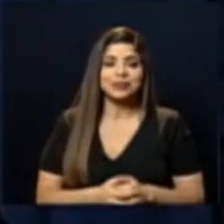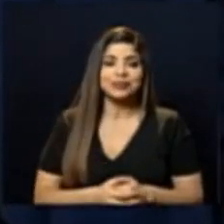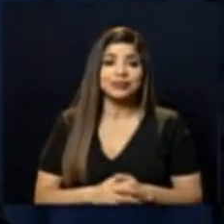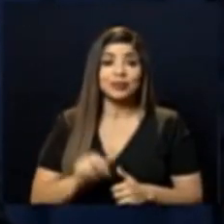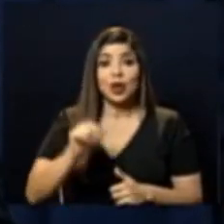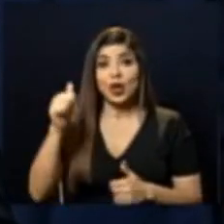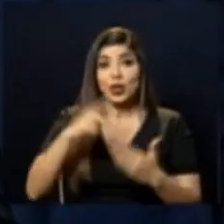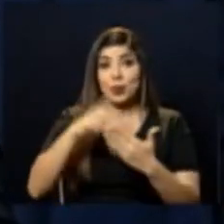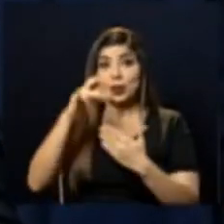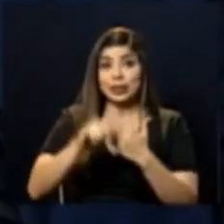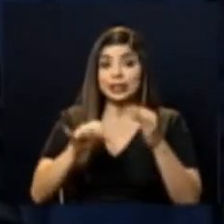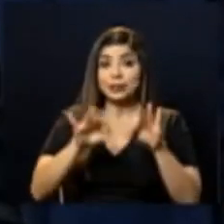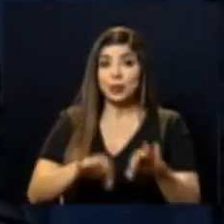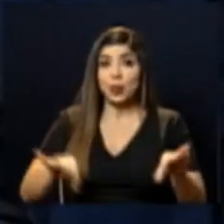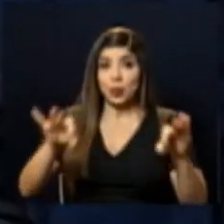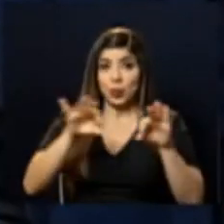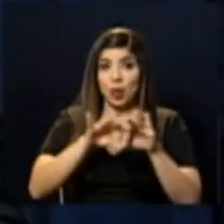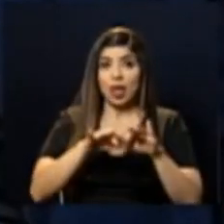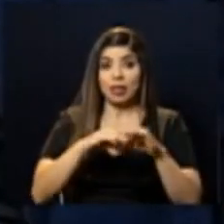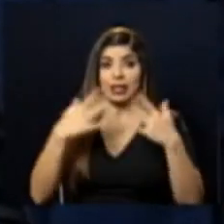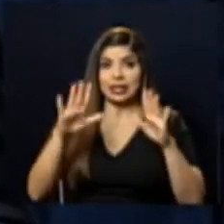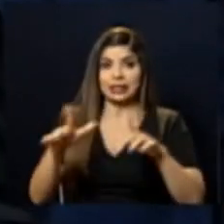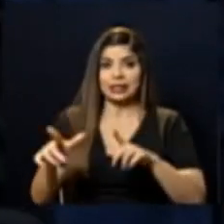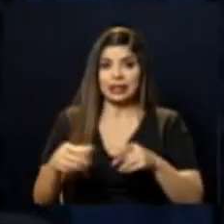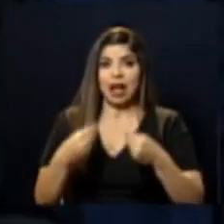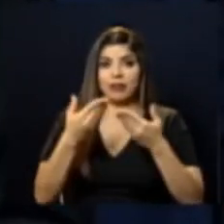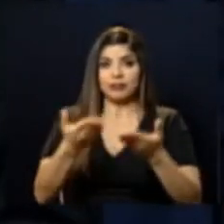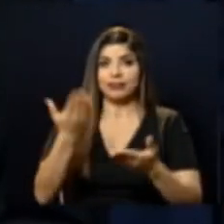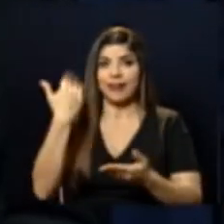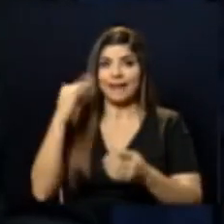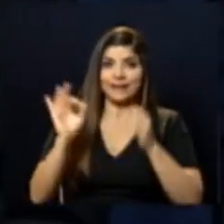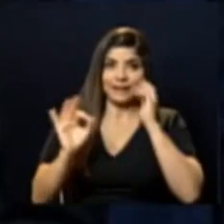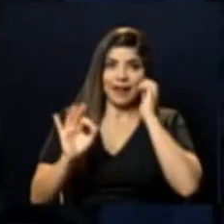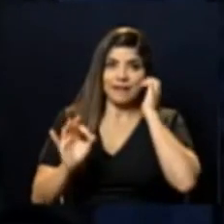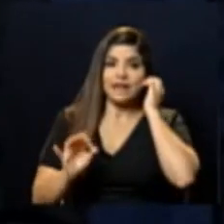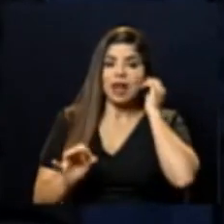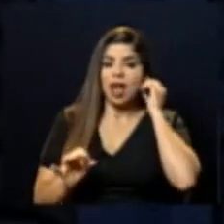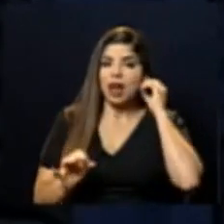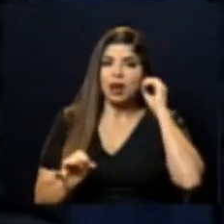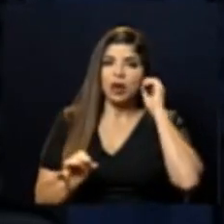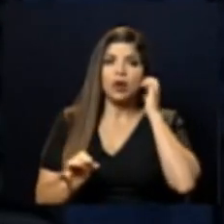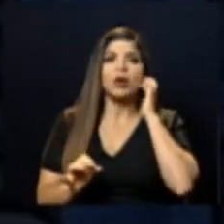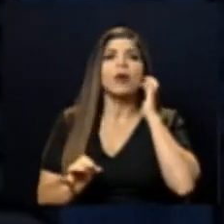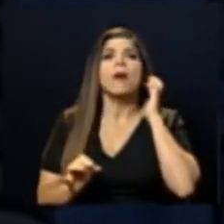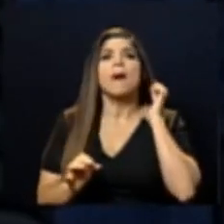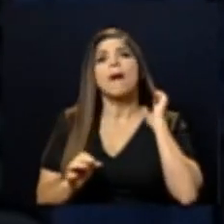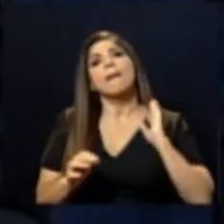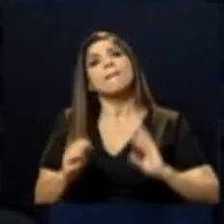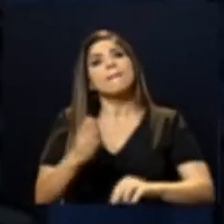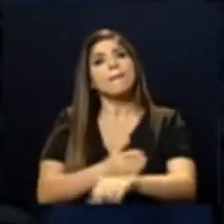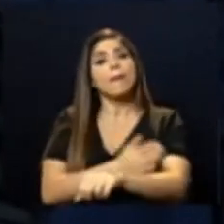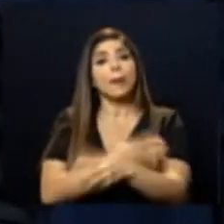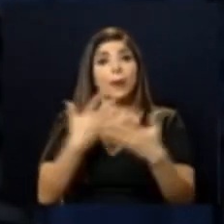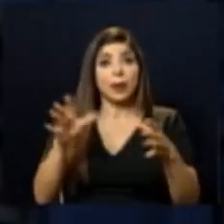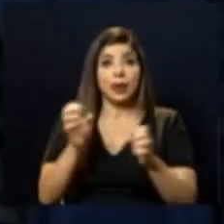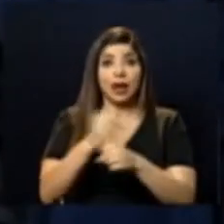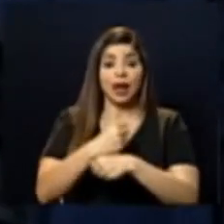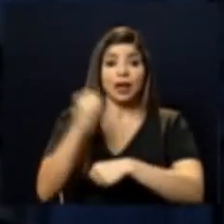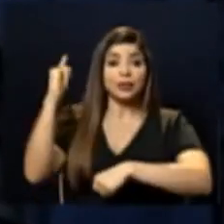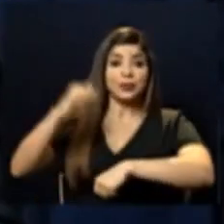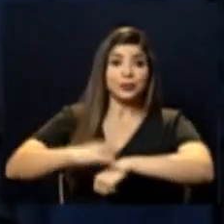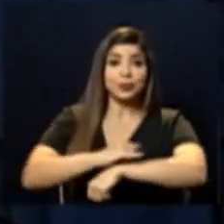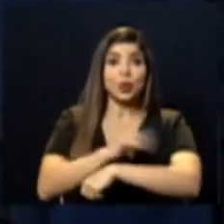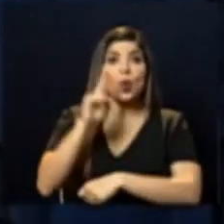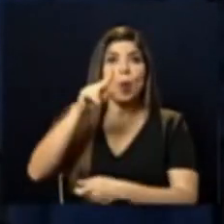Otro proyecto importante, entregado en febrero, corresponde a las mejoras realizadas en el aeródromo de